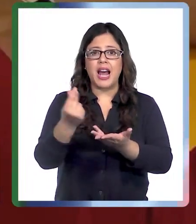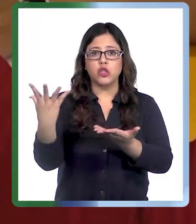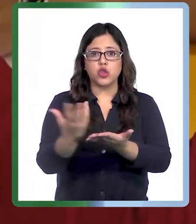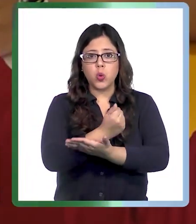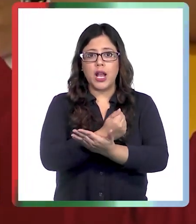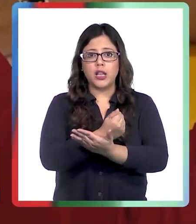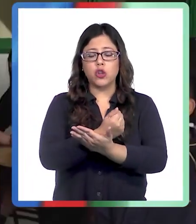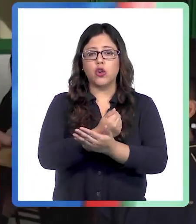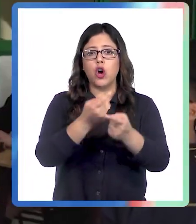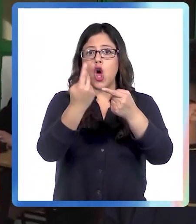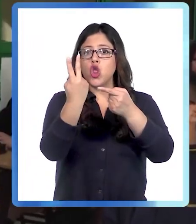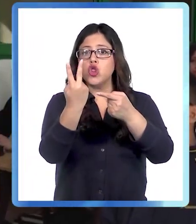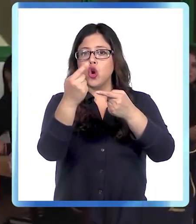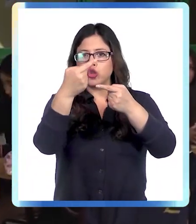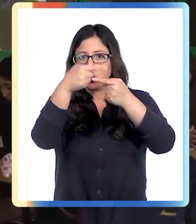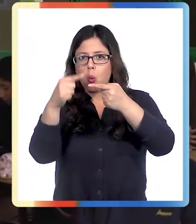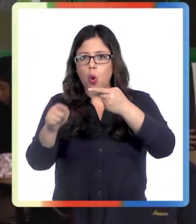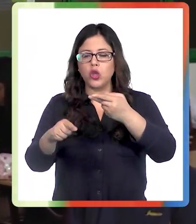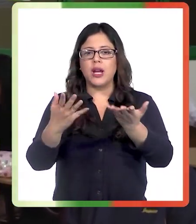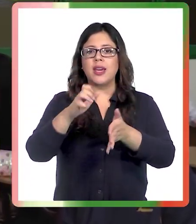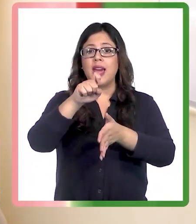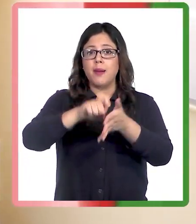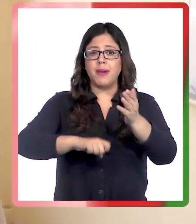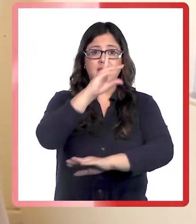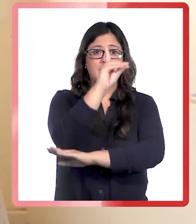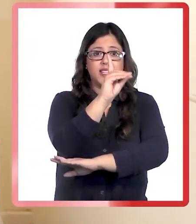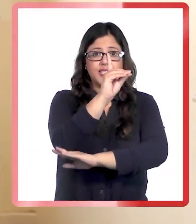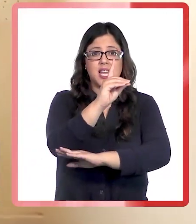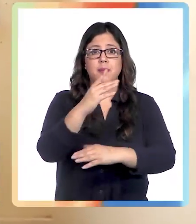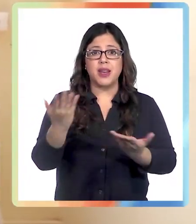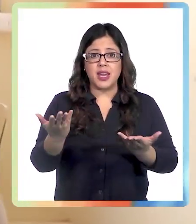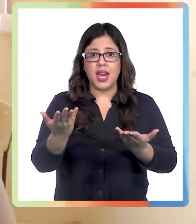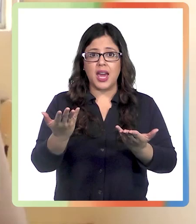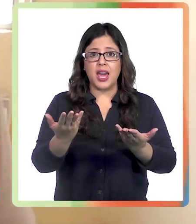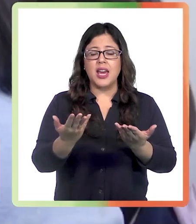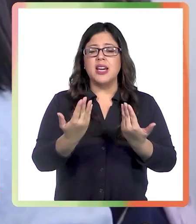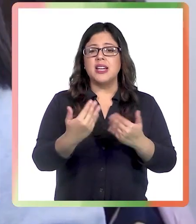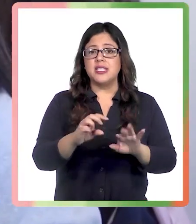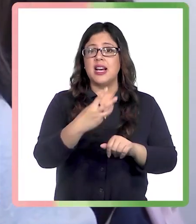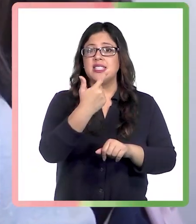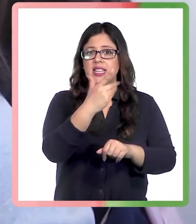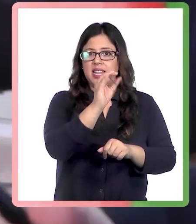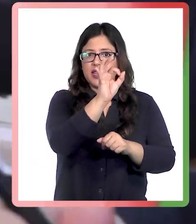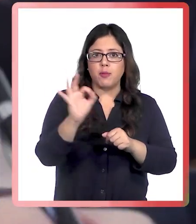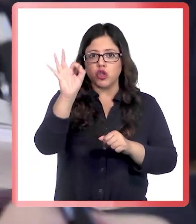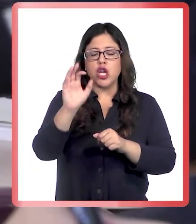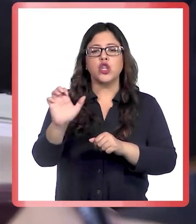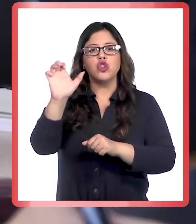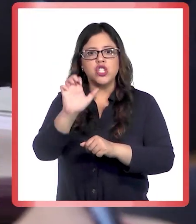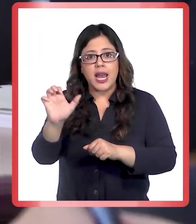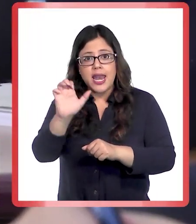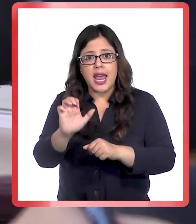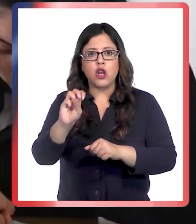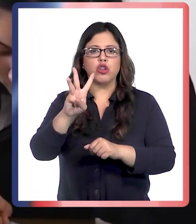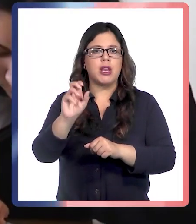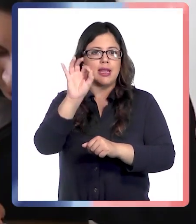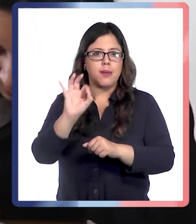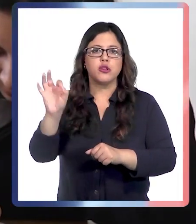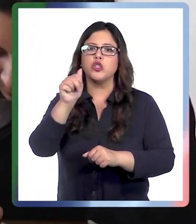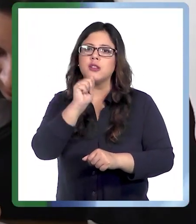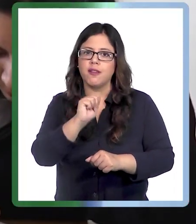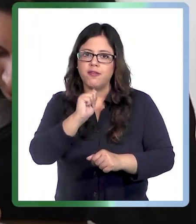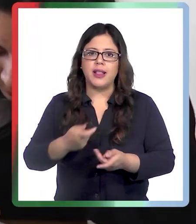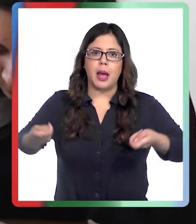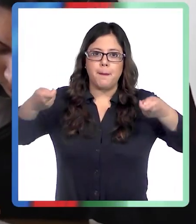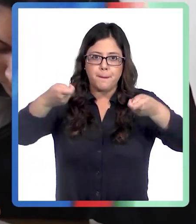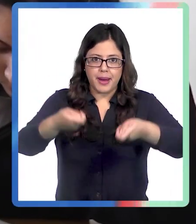dos cuotas. En diciembre cancelará solo el 70% y recién el 19 de enero el 30% restante. Esto y más